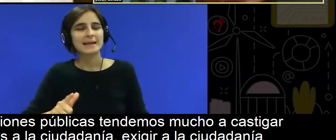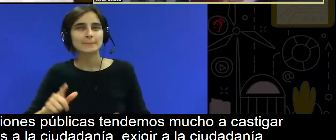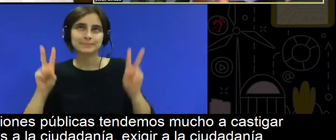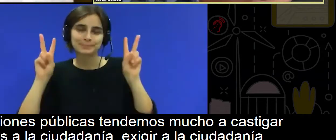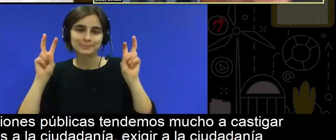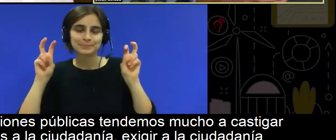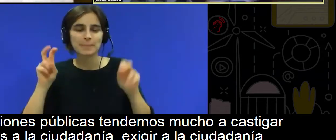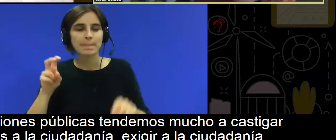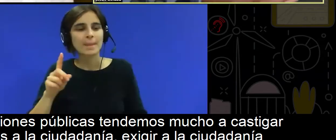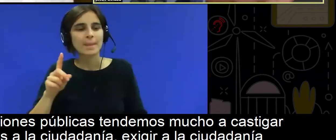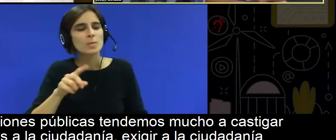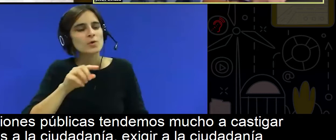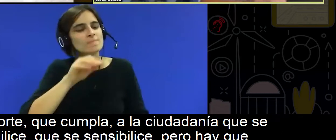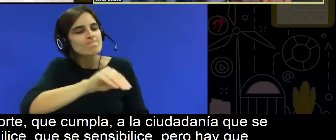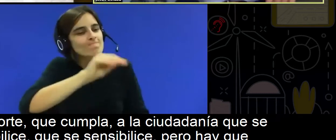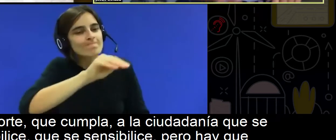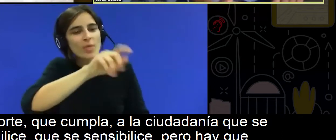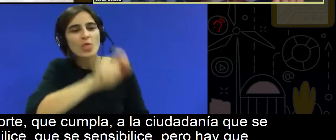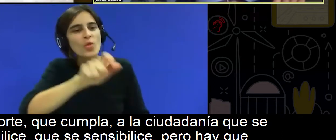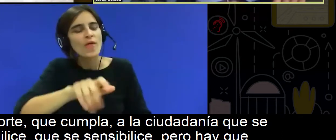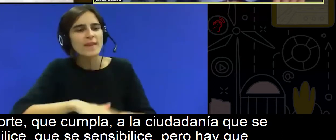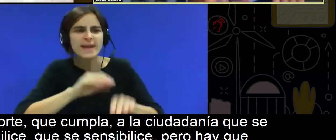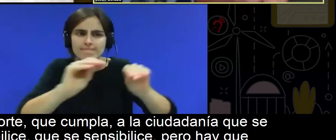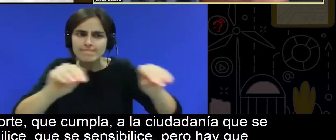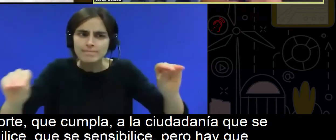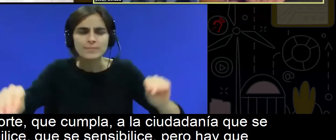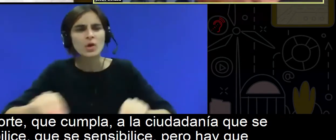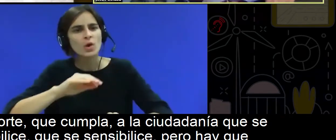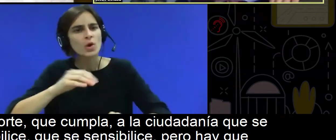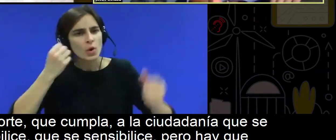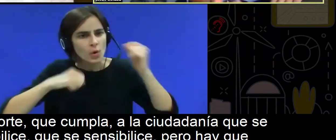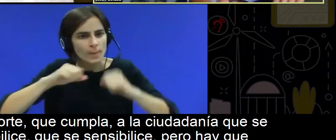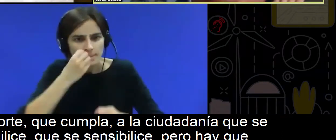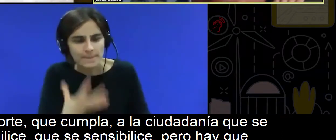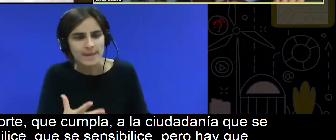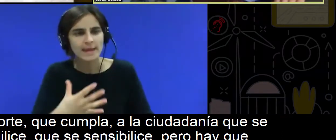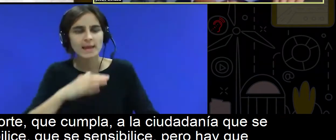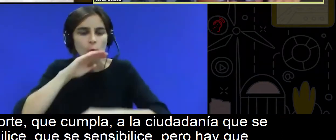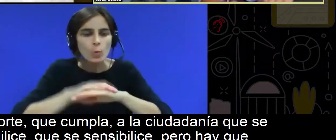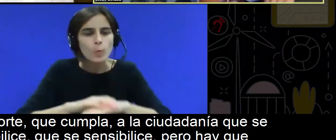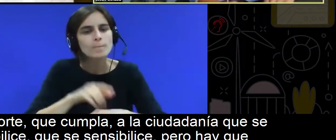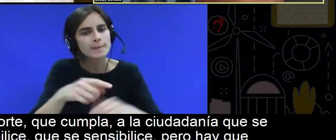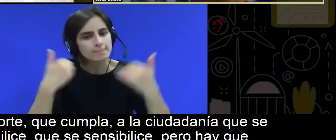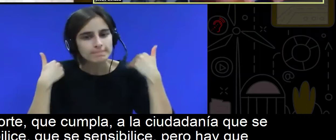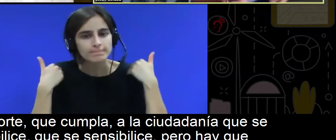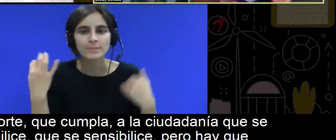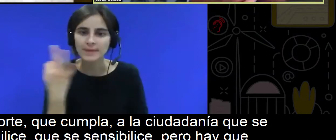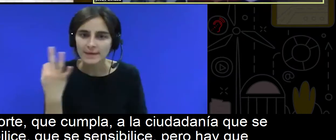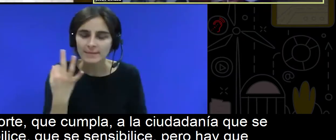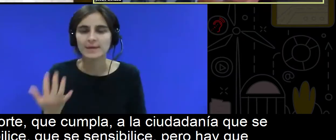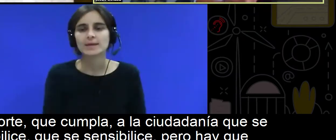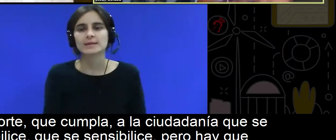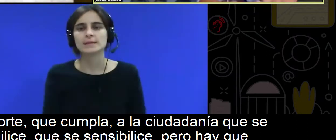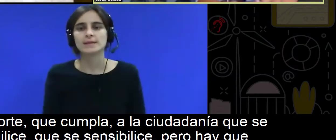la ciudadanía, ¿no? A exigirle a la ciudadanía que se comporte, a la ciudadanía que cumpla, a la ciudadanía que se responsabilice, a la ciudadanía